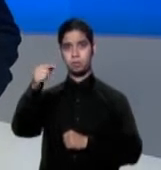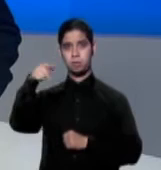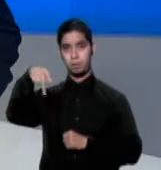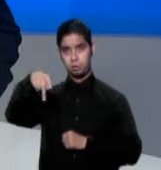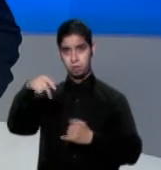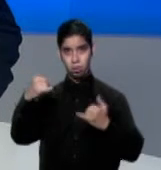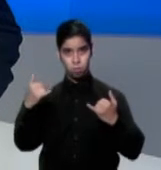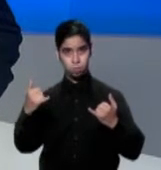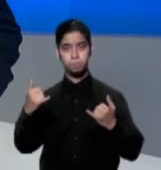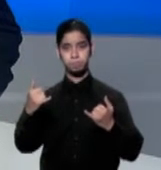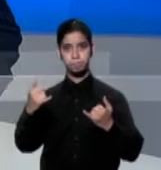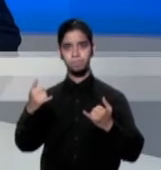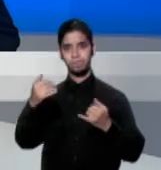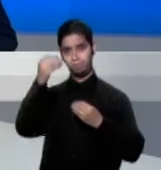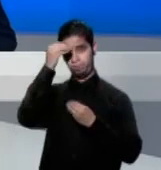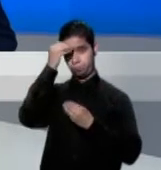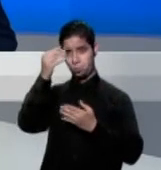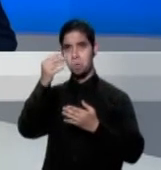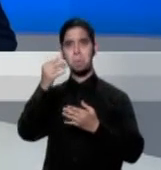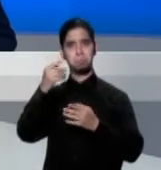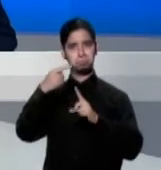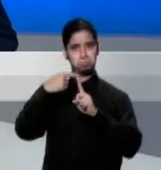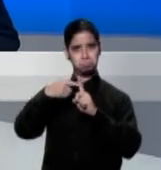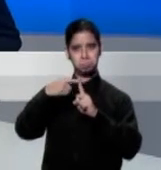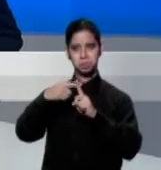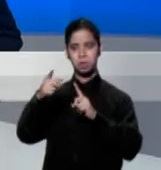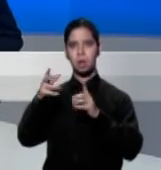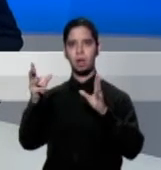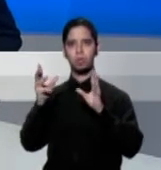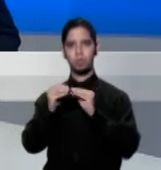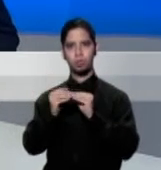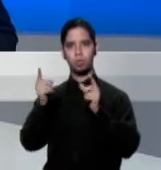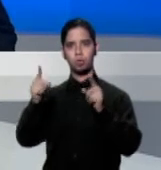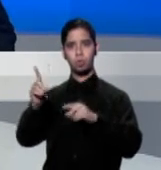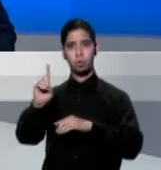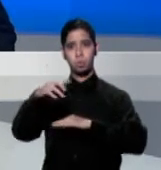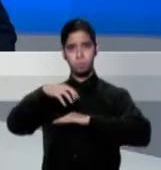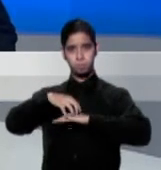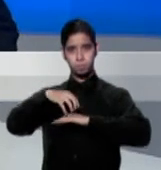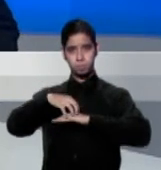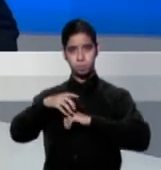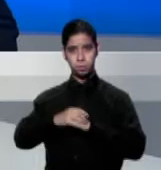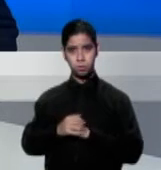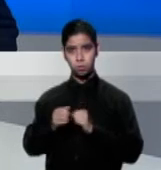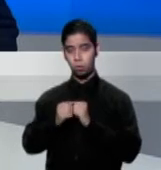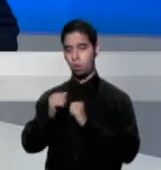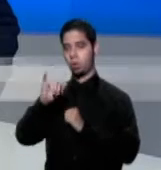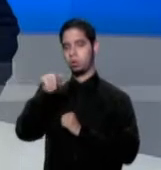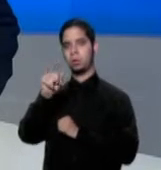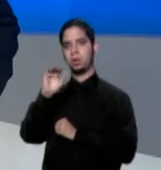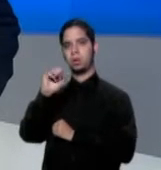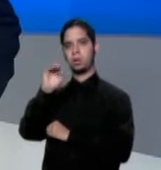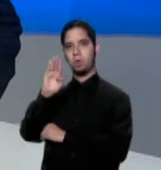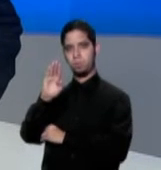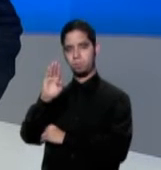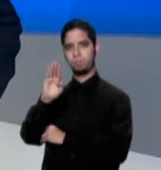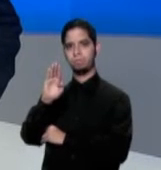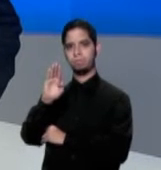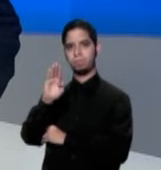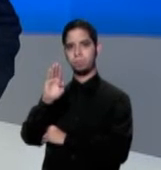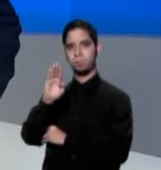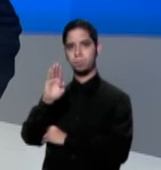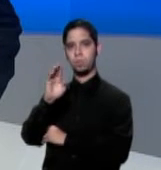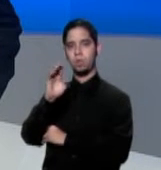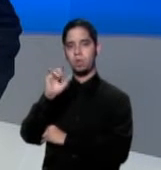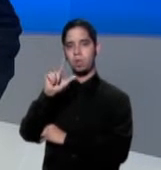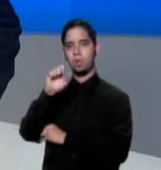catalogó como productiva la reunión que sostuvo en Fortaleza con el secretario del Tesoro de los Estados Unidos, Jacob Lew. En el